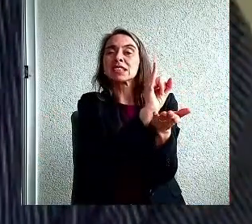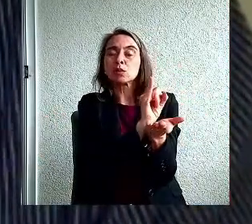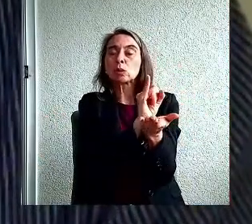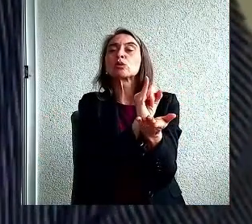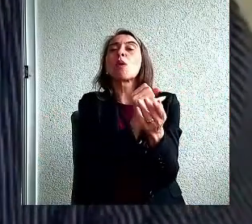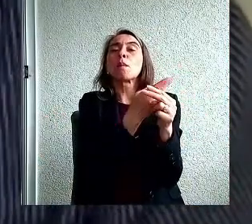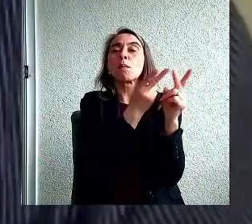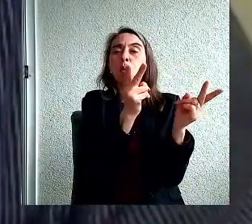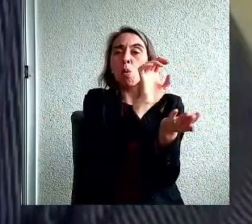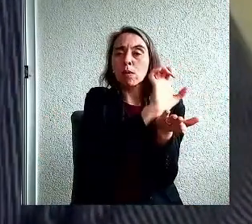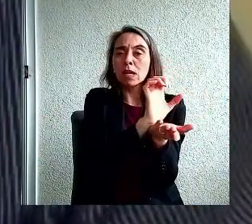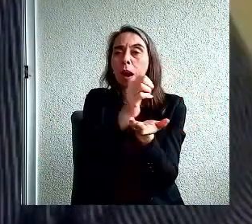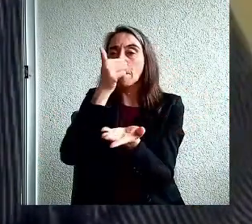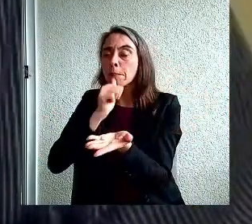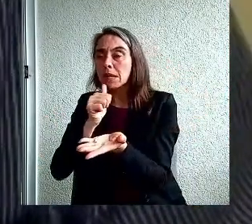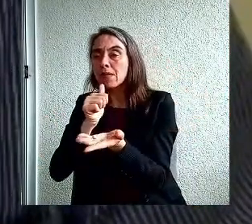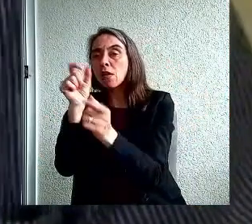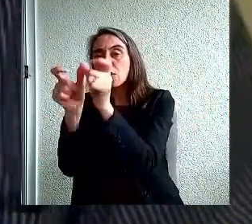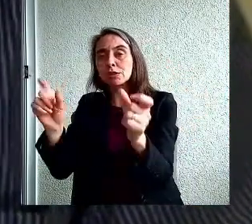es importante.